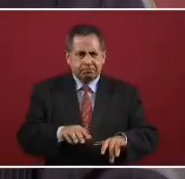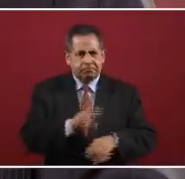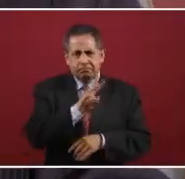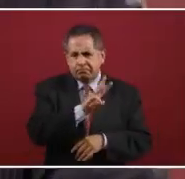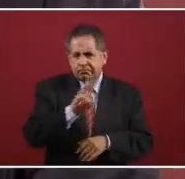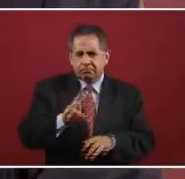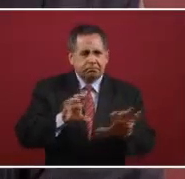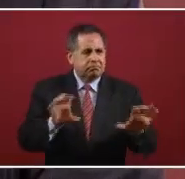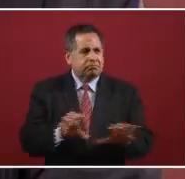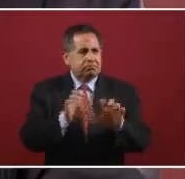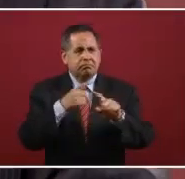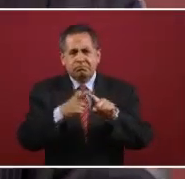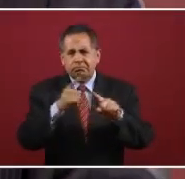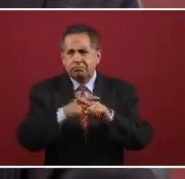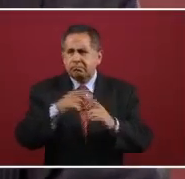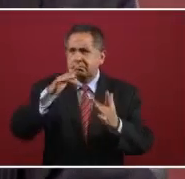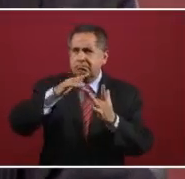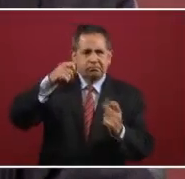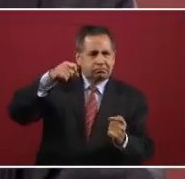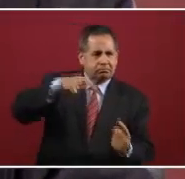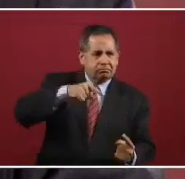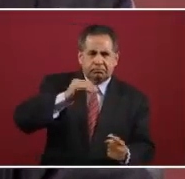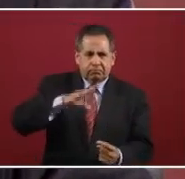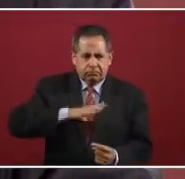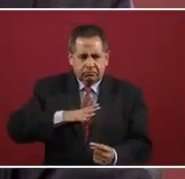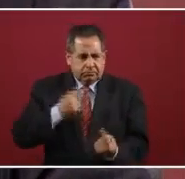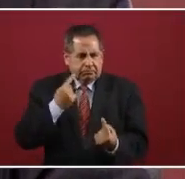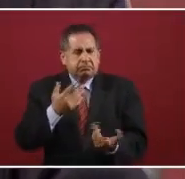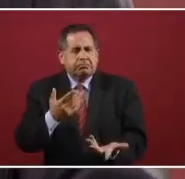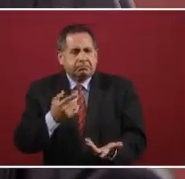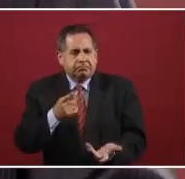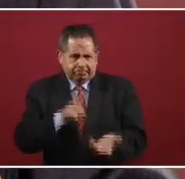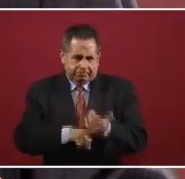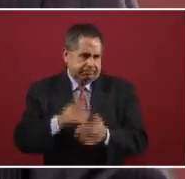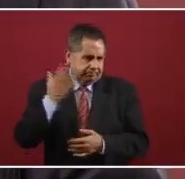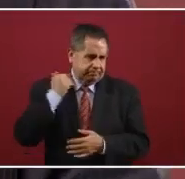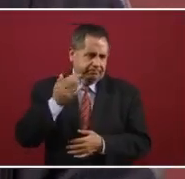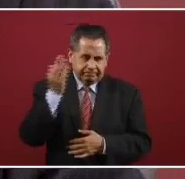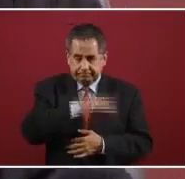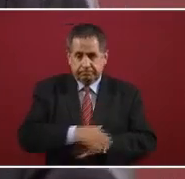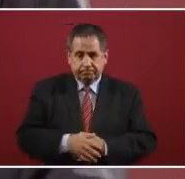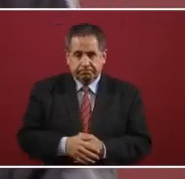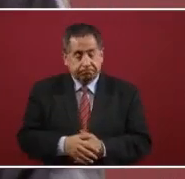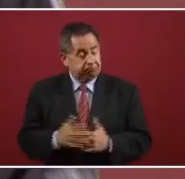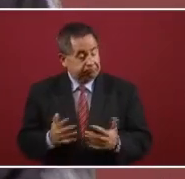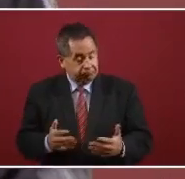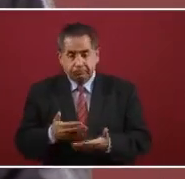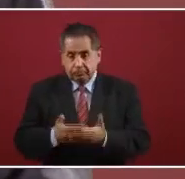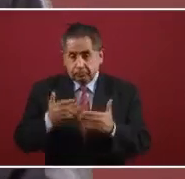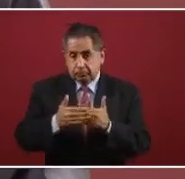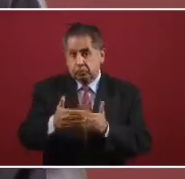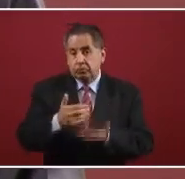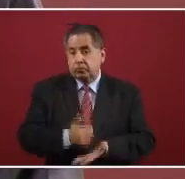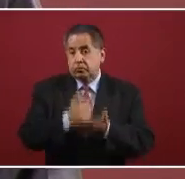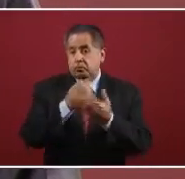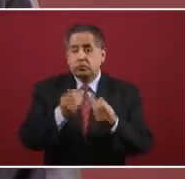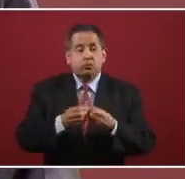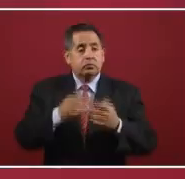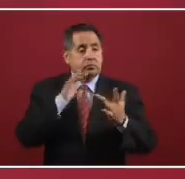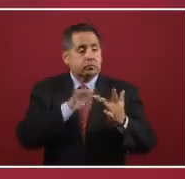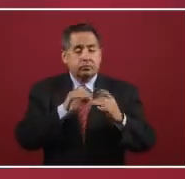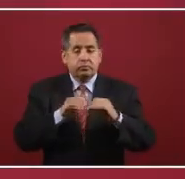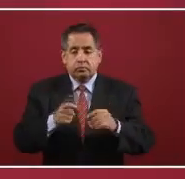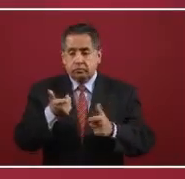plataformas o equipos con ese propósito? Nos va a ayudar mucho también para la dispersión